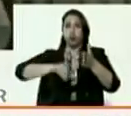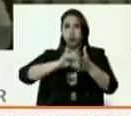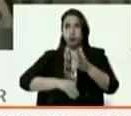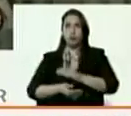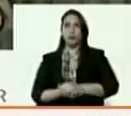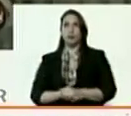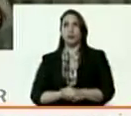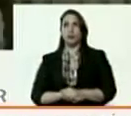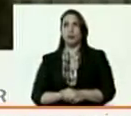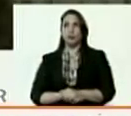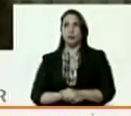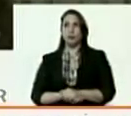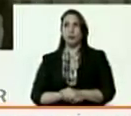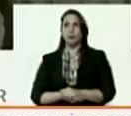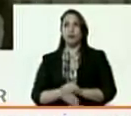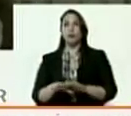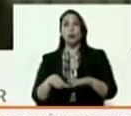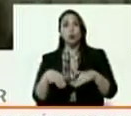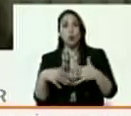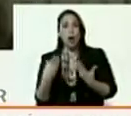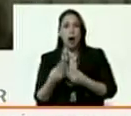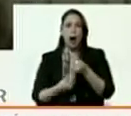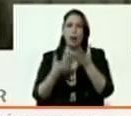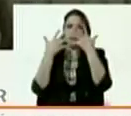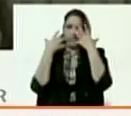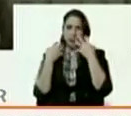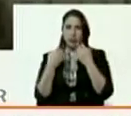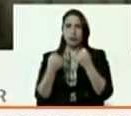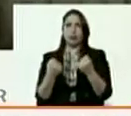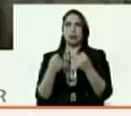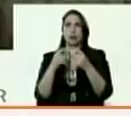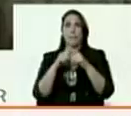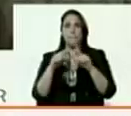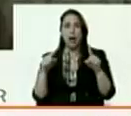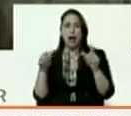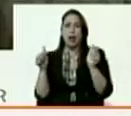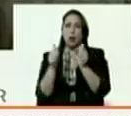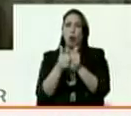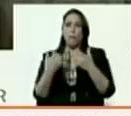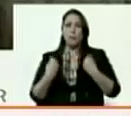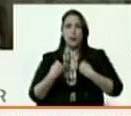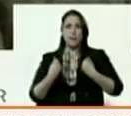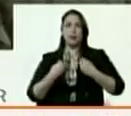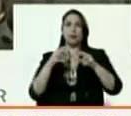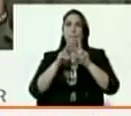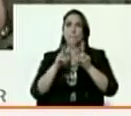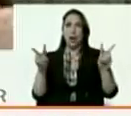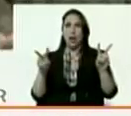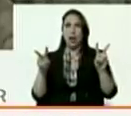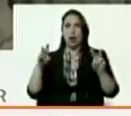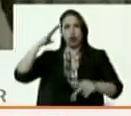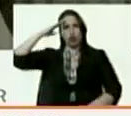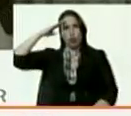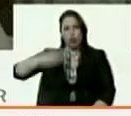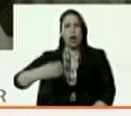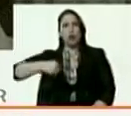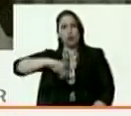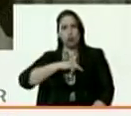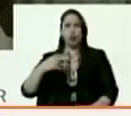se procura un entendimiento para la convivencia y la paz, los soldados